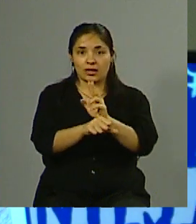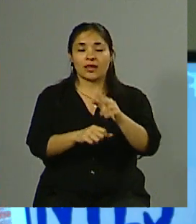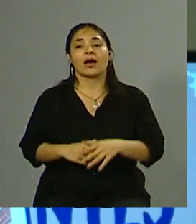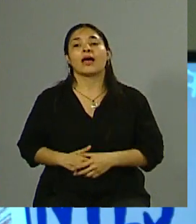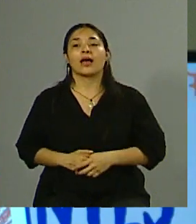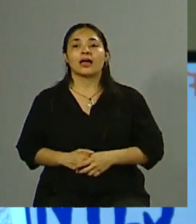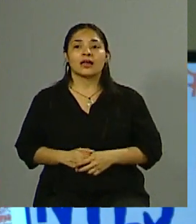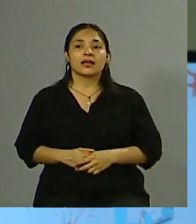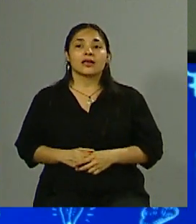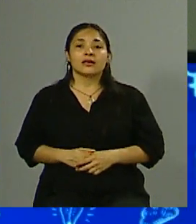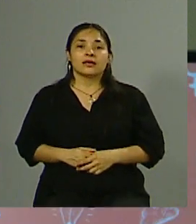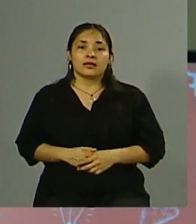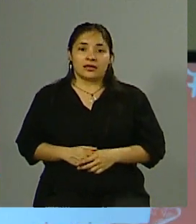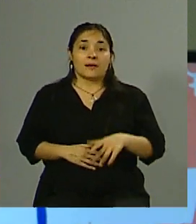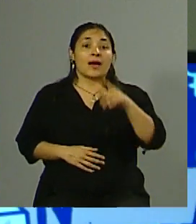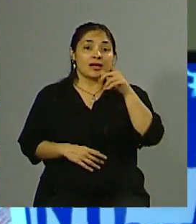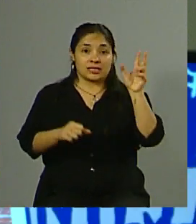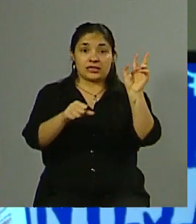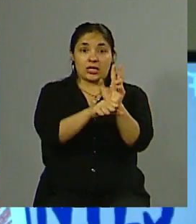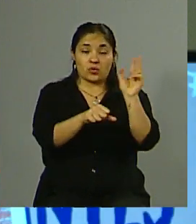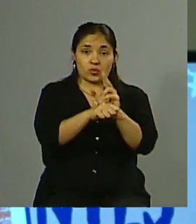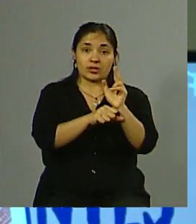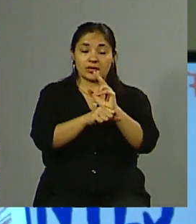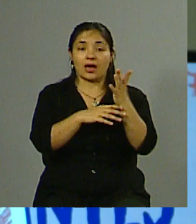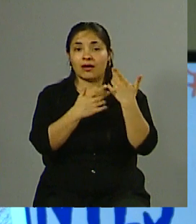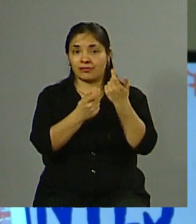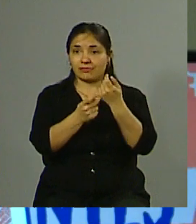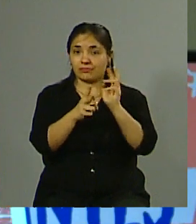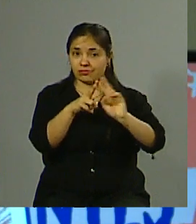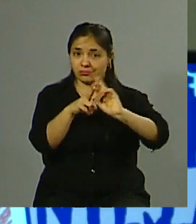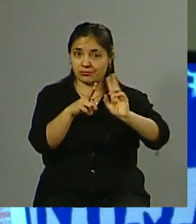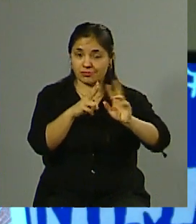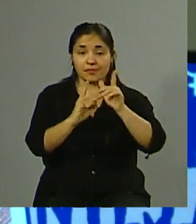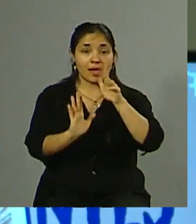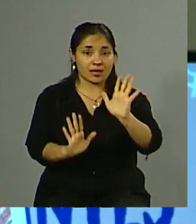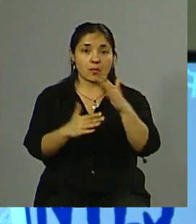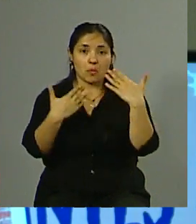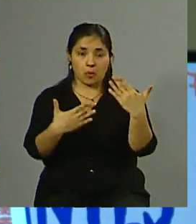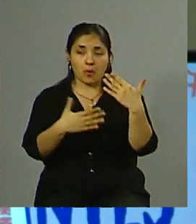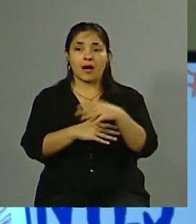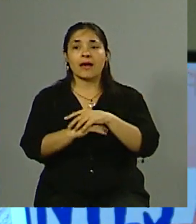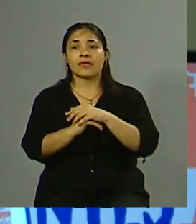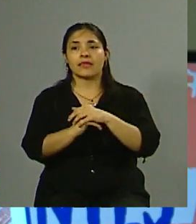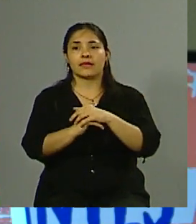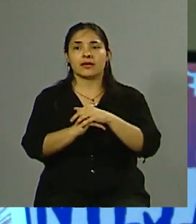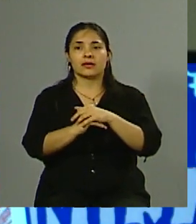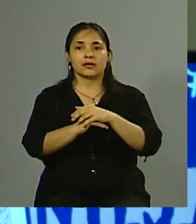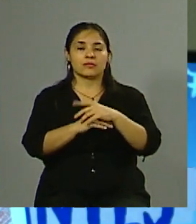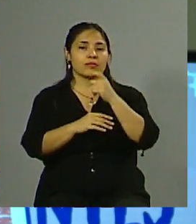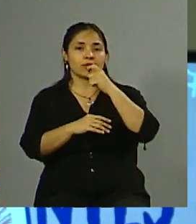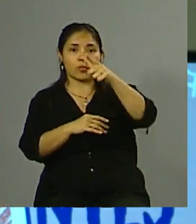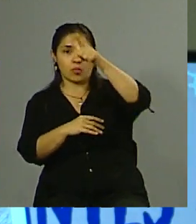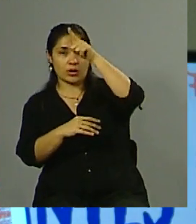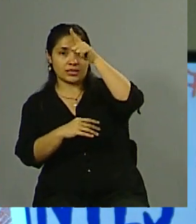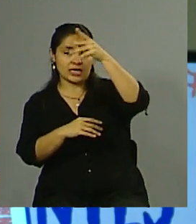a ajustar un poquito el tema de la seguridad, lo cual podemos decir que puede inclinarse a que las fuerzas, tanto policiales